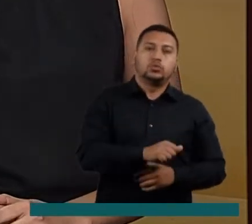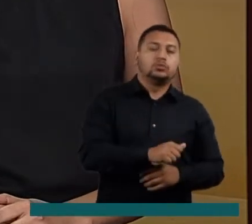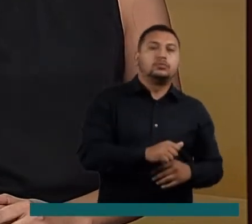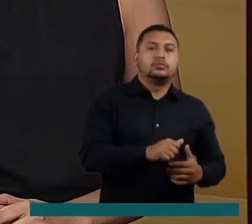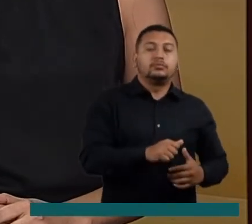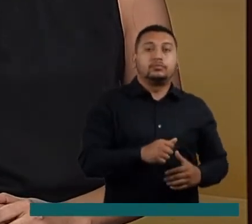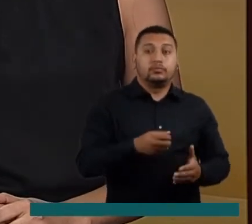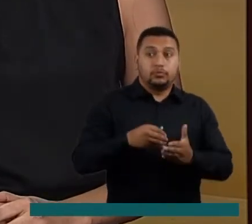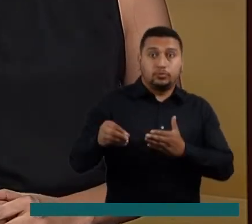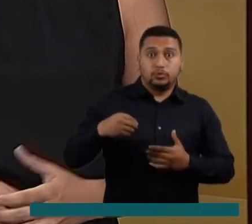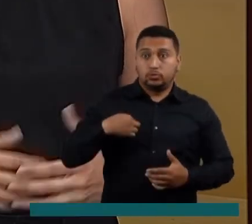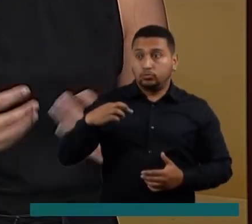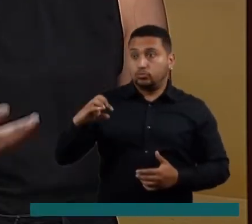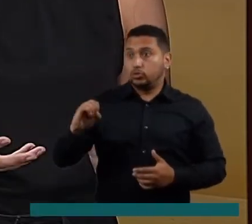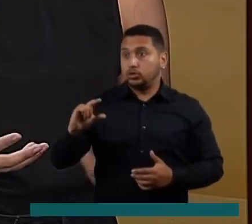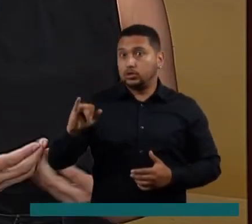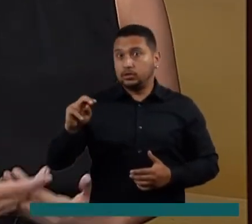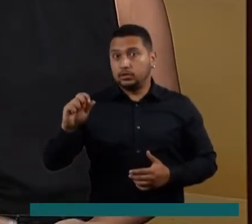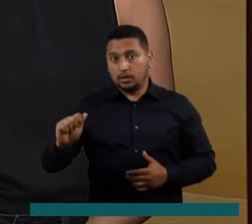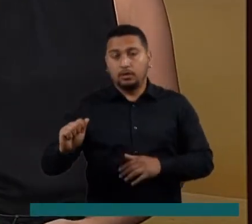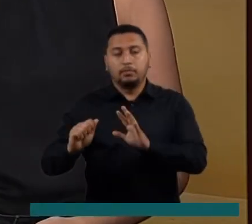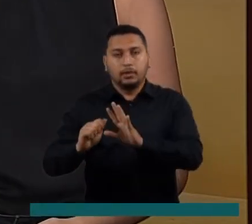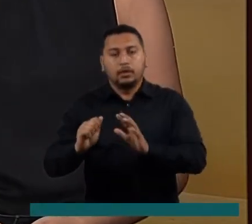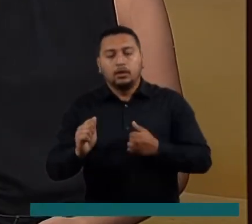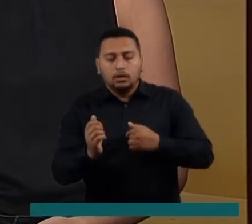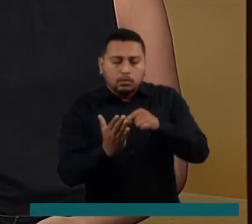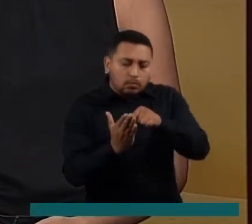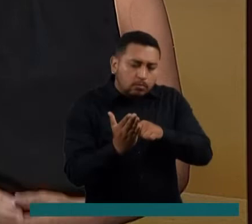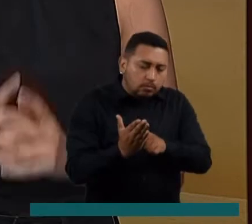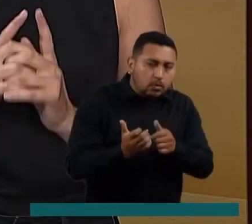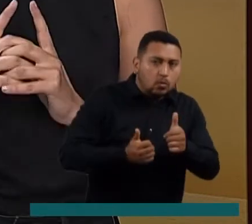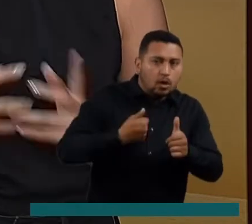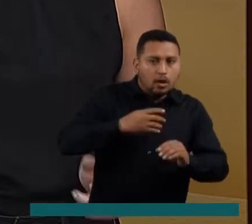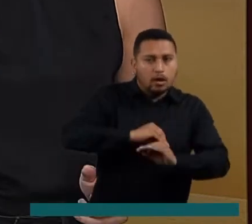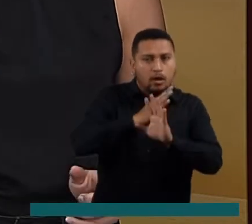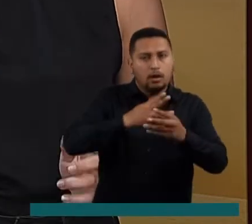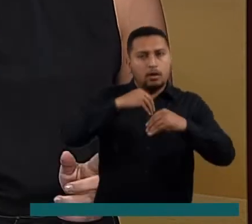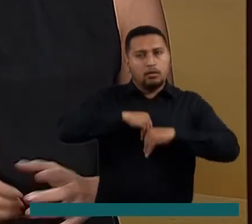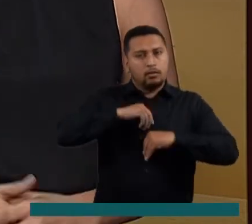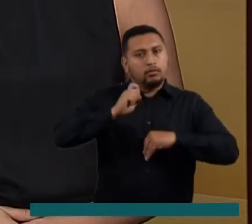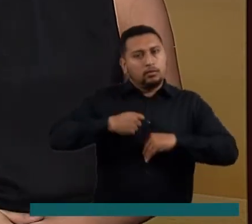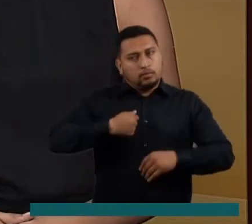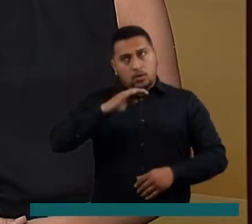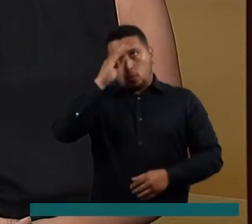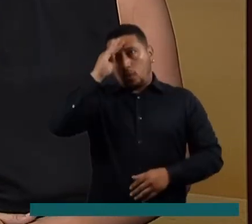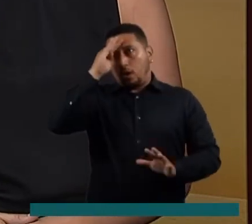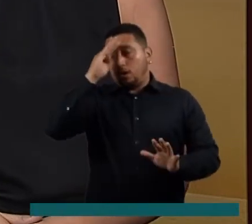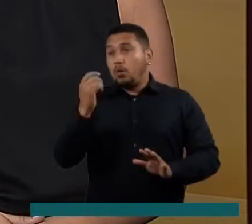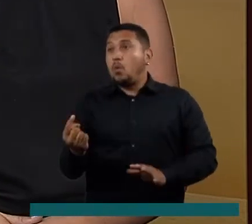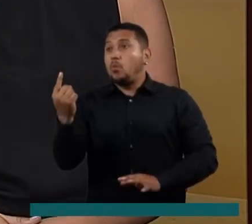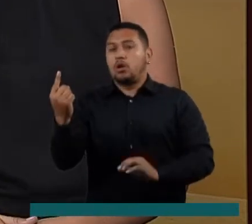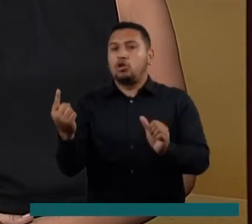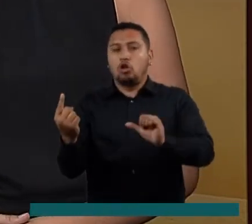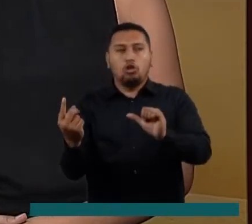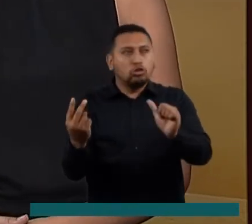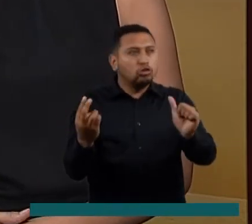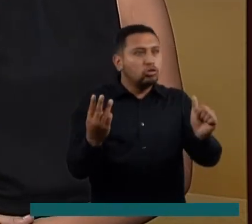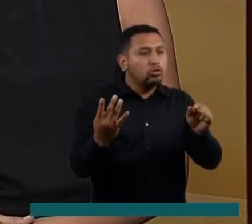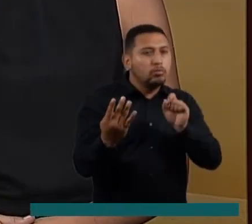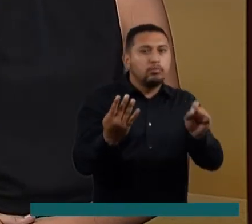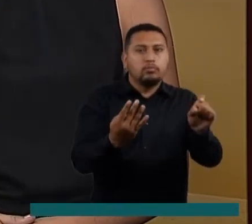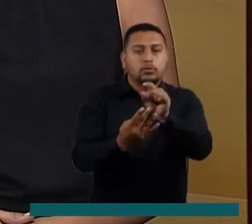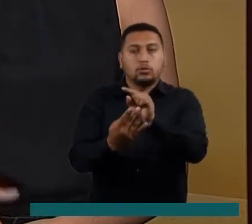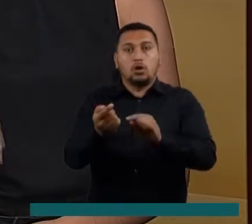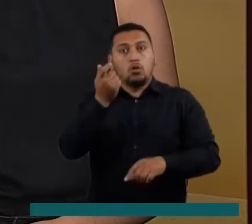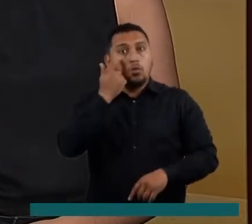póliza, porque podría dar más información al momento de tomar la decisión, así que no se quede nunca con la primera opción. No olvide que